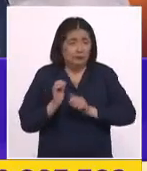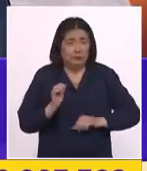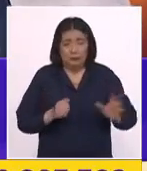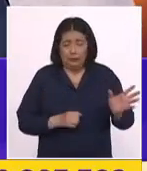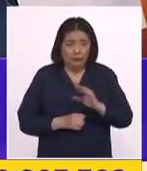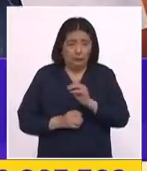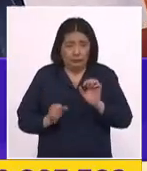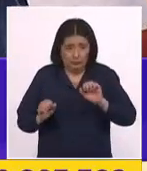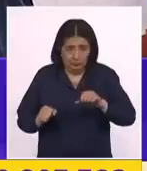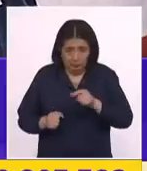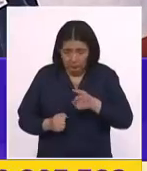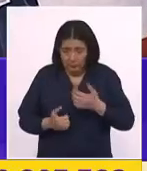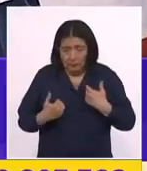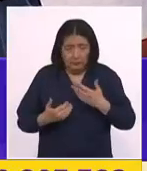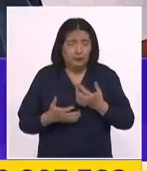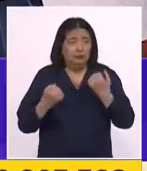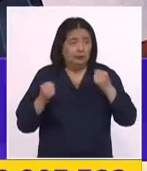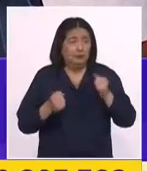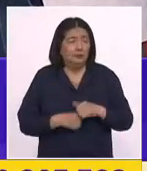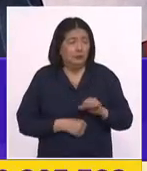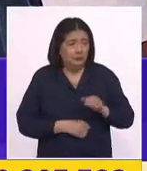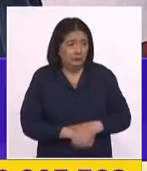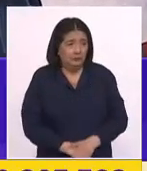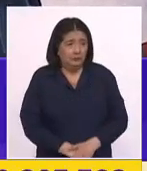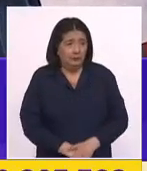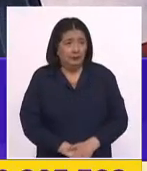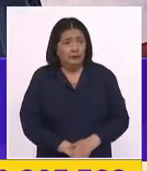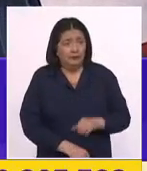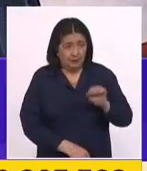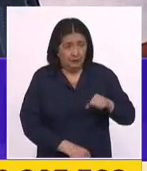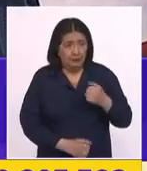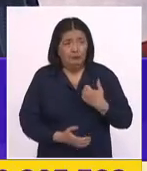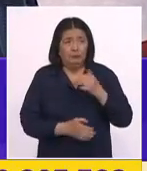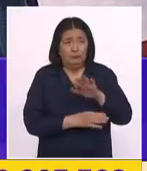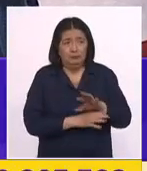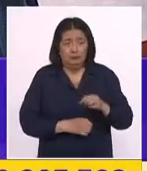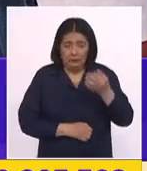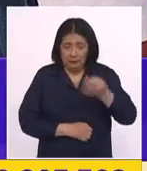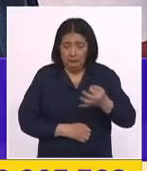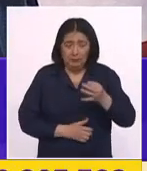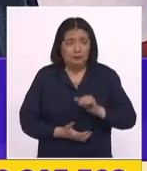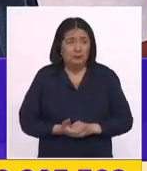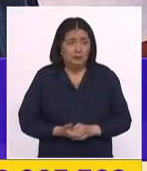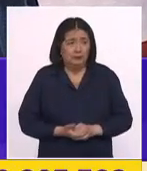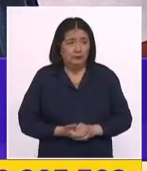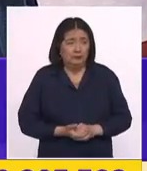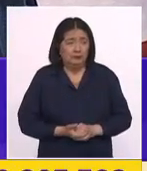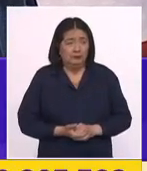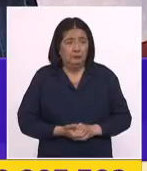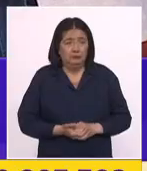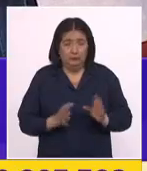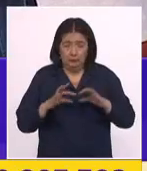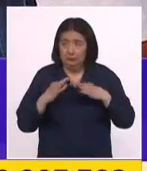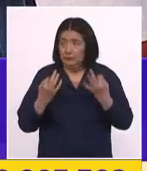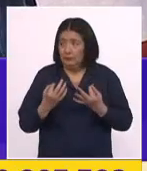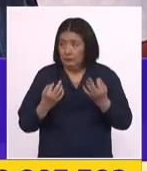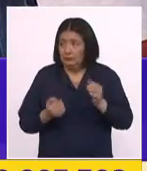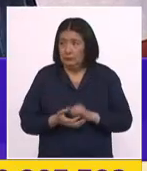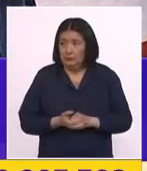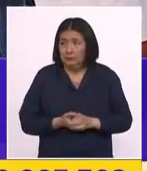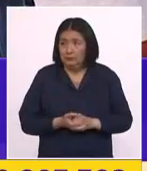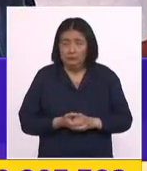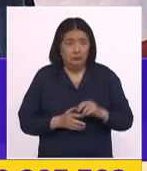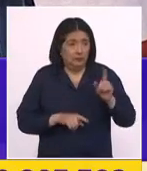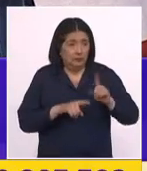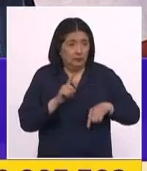todos tienen que ver con este deporte, señora. Sí, buenas tardes. Sí, efectivamente, ¿no? En la familia